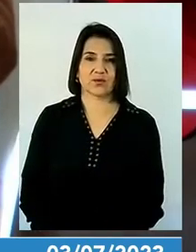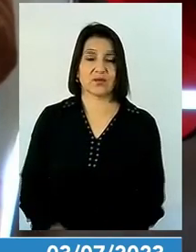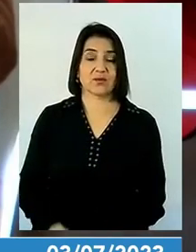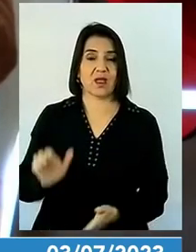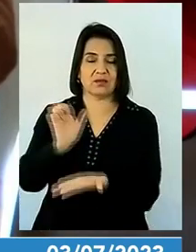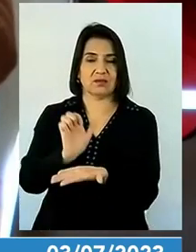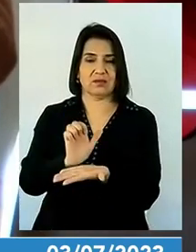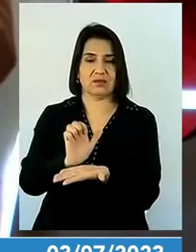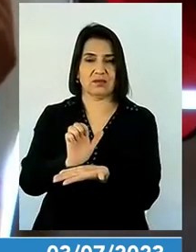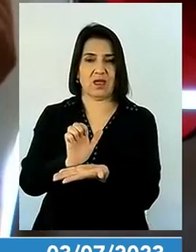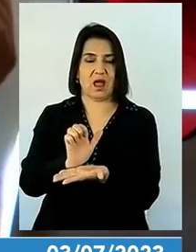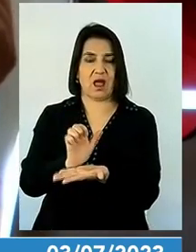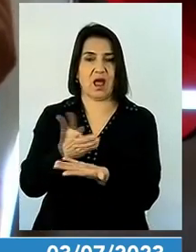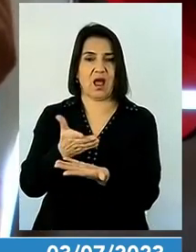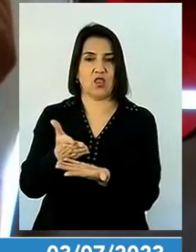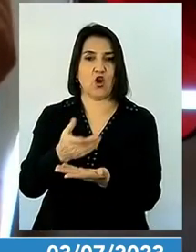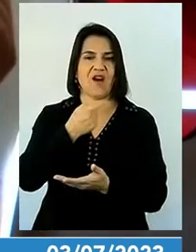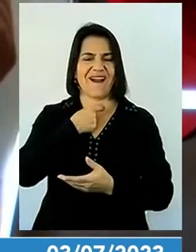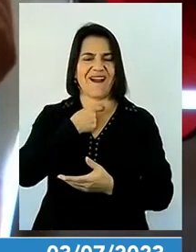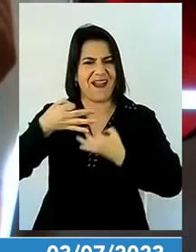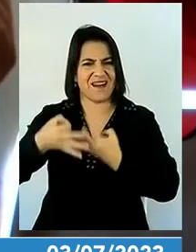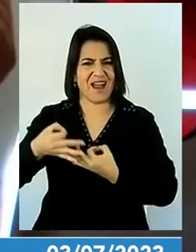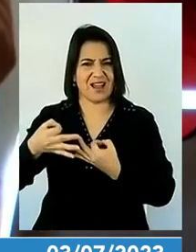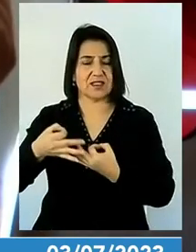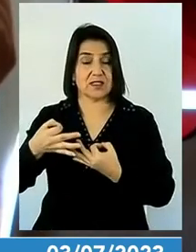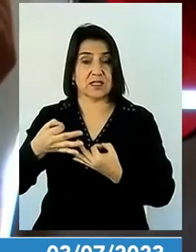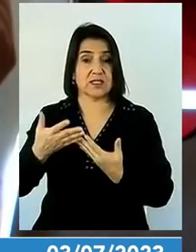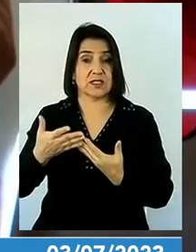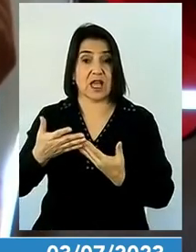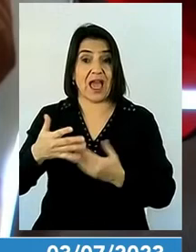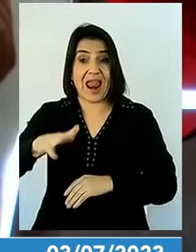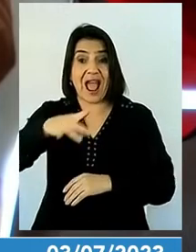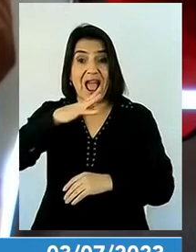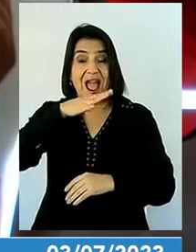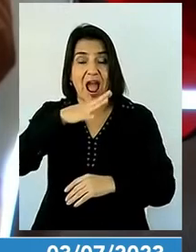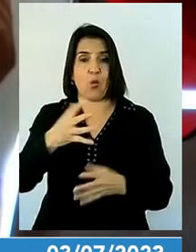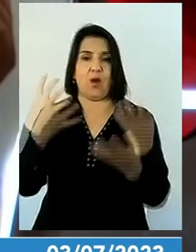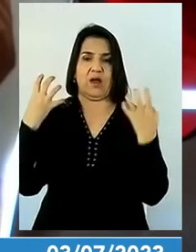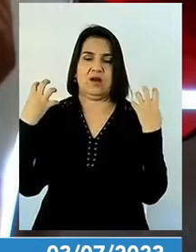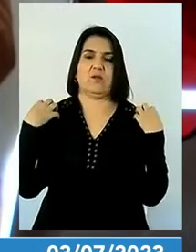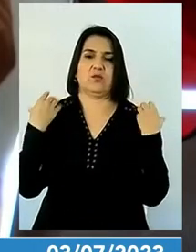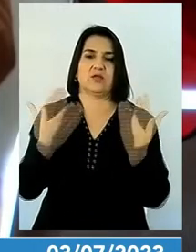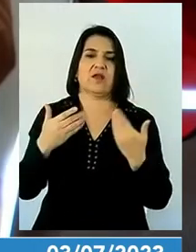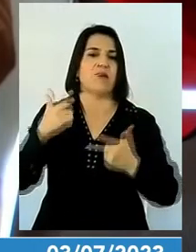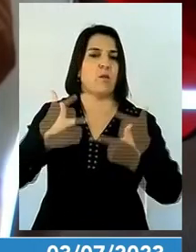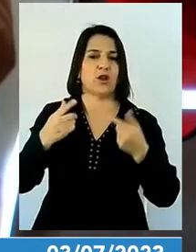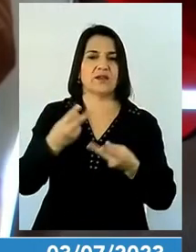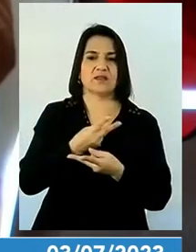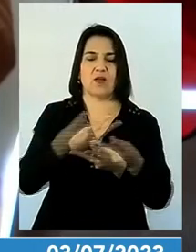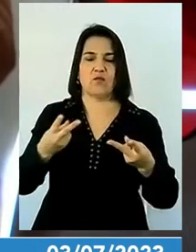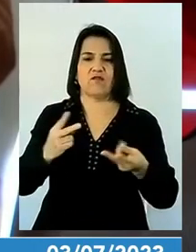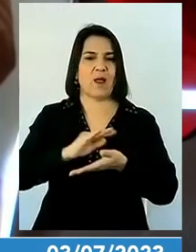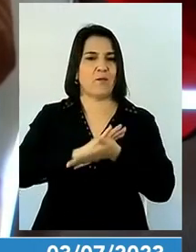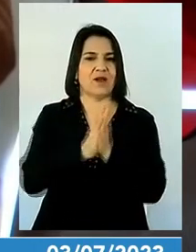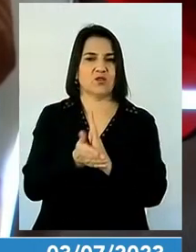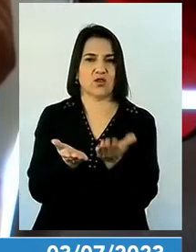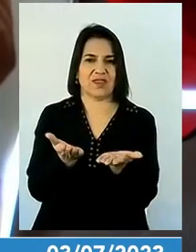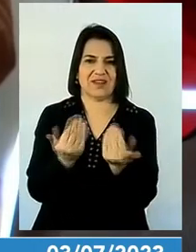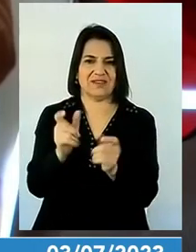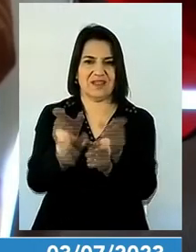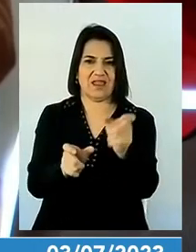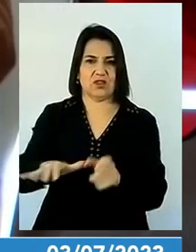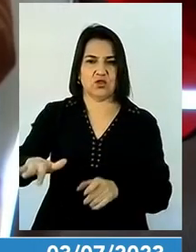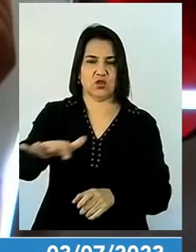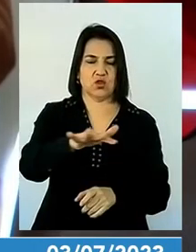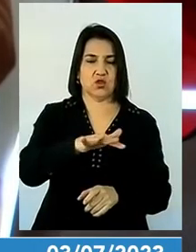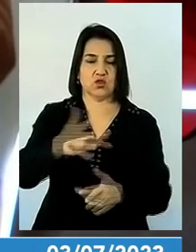el abastecimiento de agua mediante políticas públicas para todas las necesidades de la sociedad: consumo